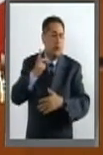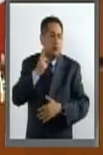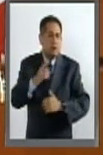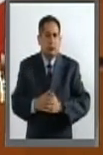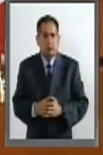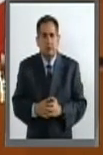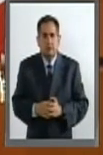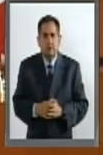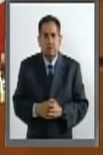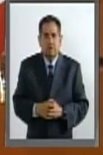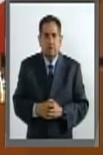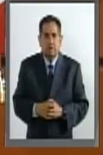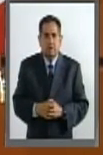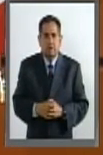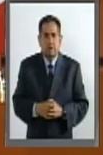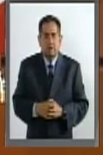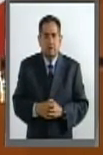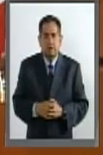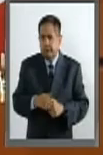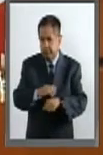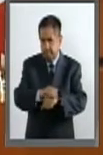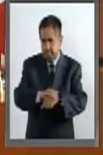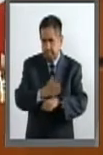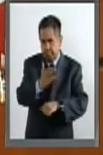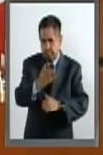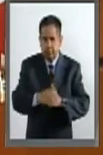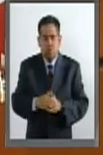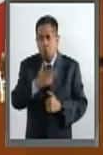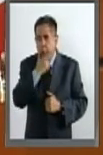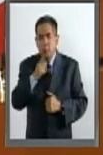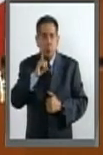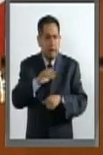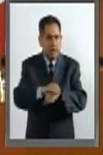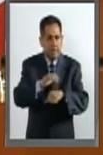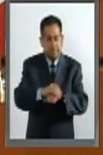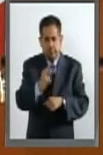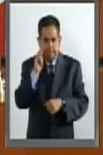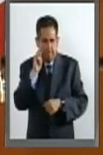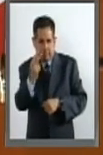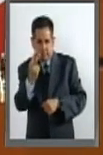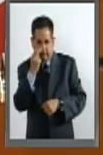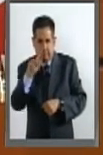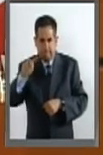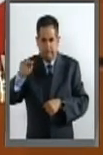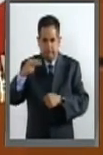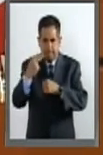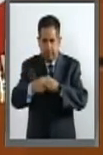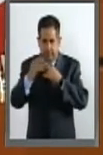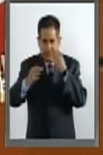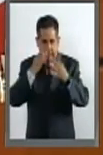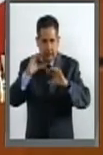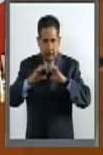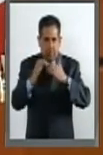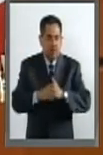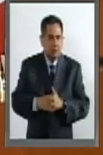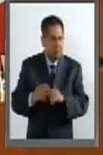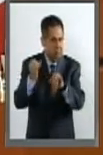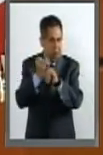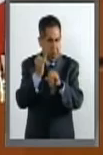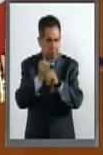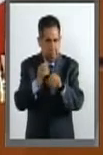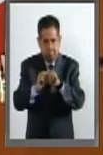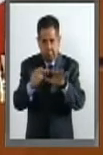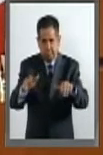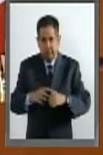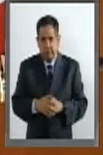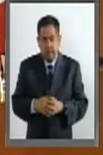diputados. Amigos, amigas y amigos que nos siguen por el canal del Congreso, por las redes sociales,